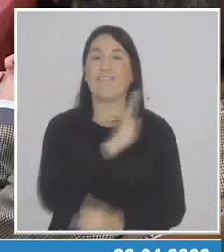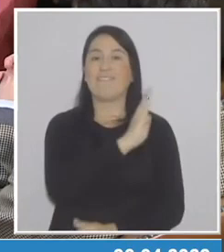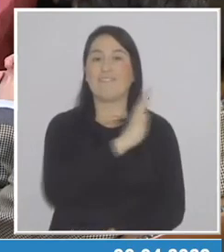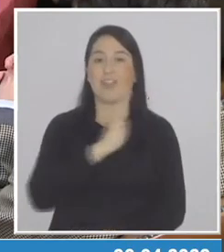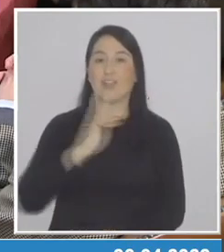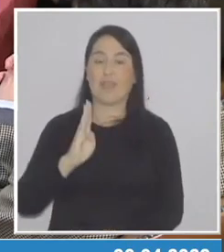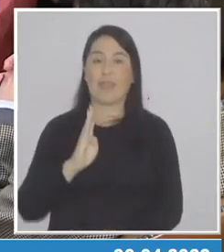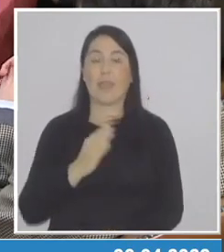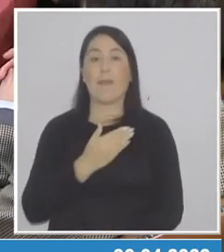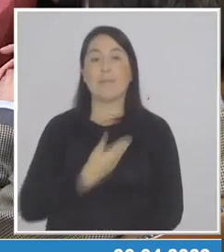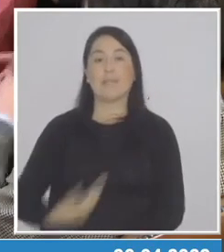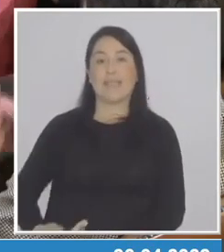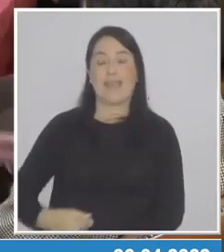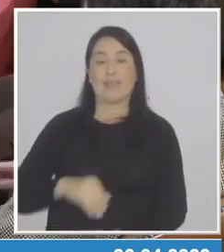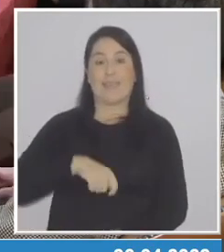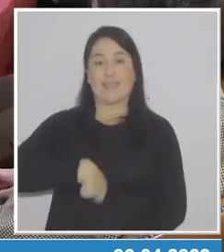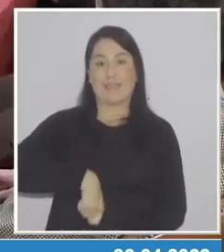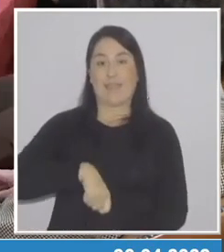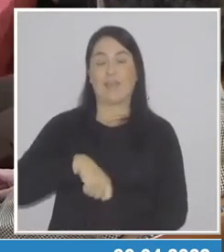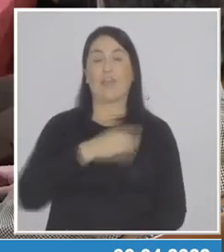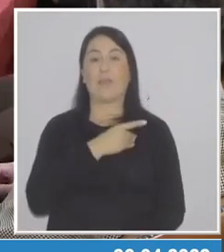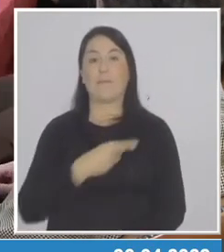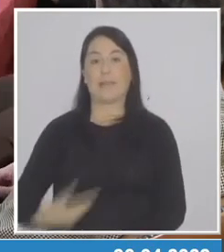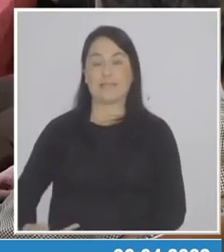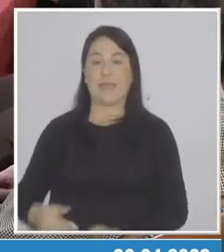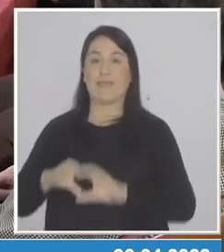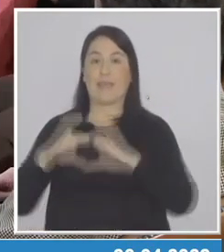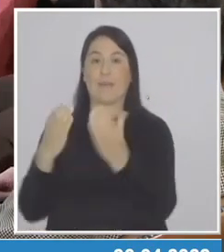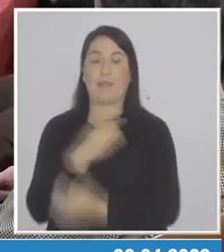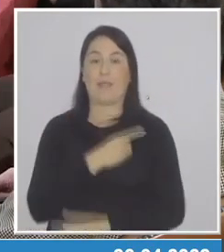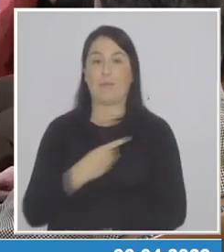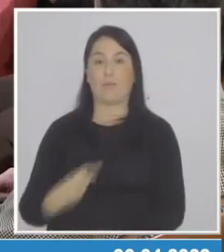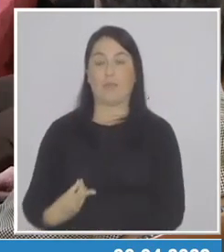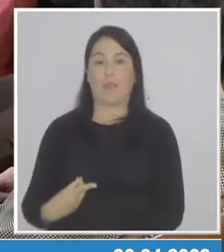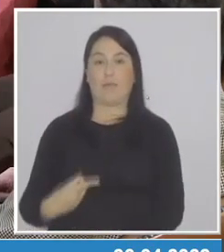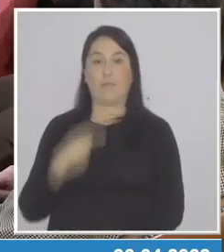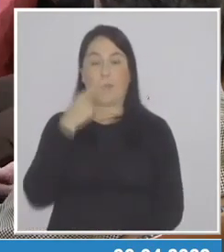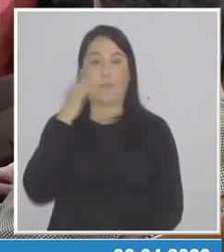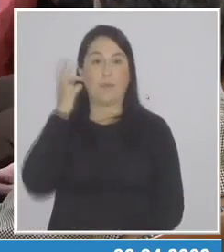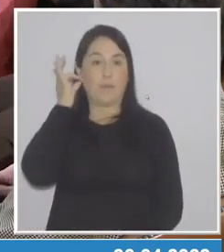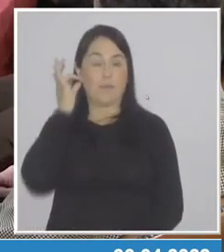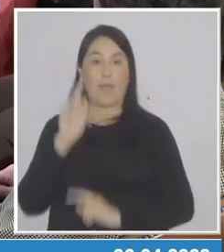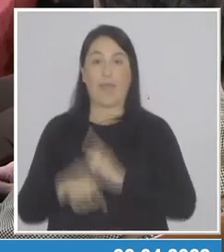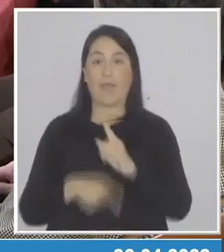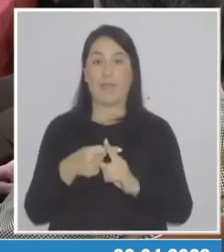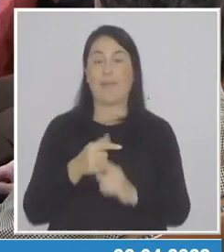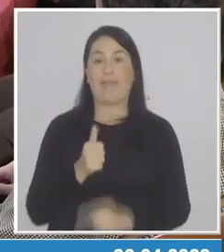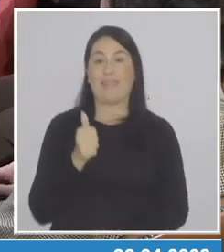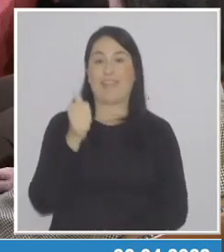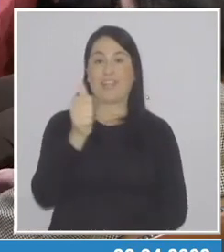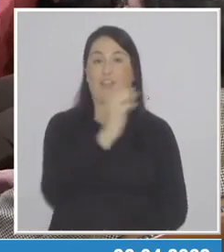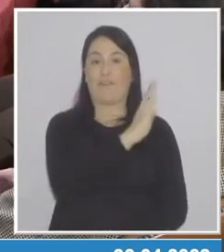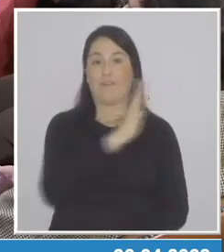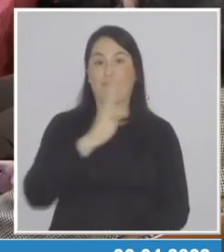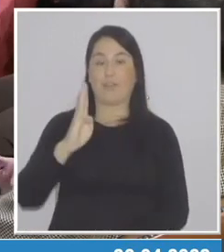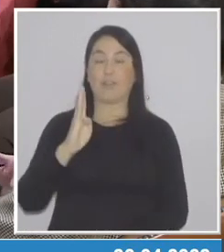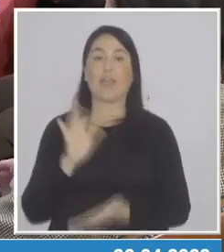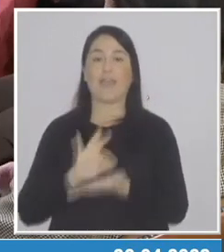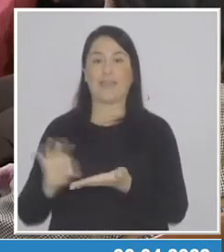del Senado y de la Cámara de Diputadas y Diputados, en la que actúa además el director de la biblioteca como secretario.